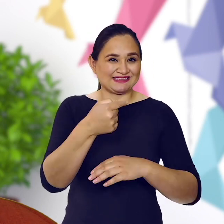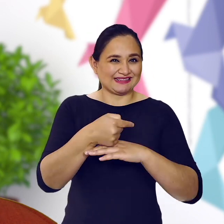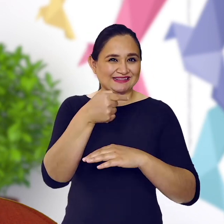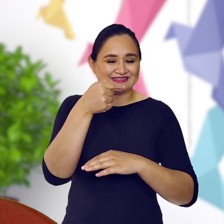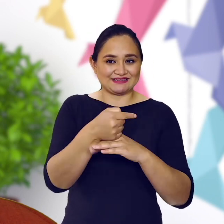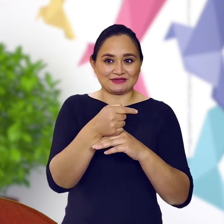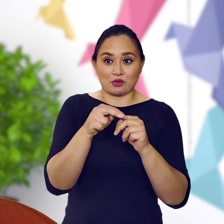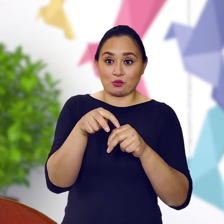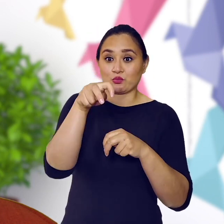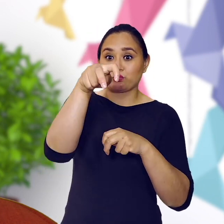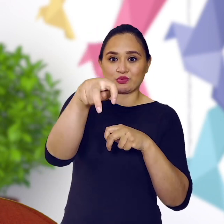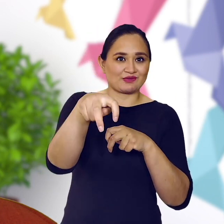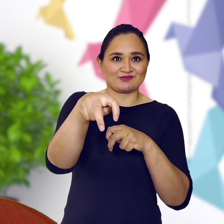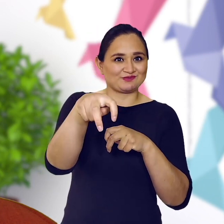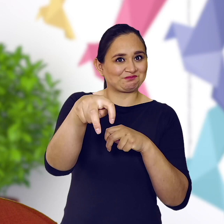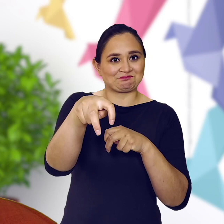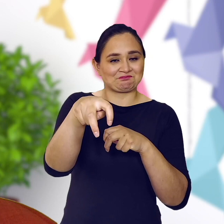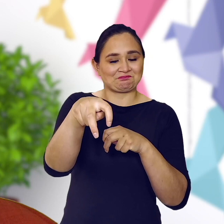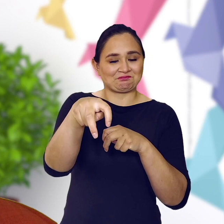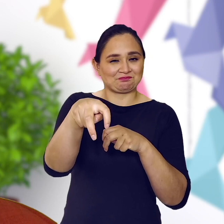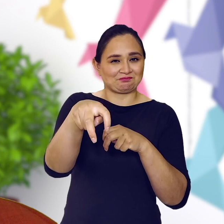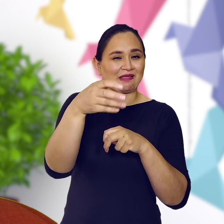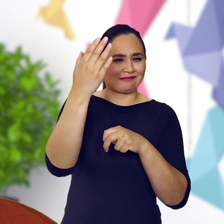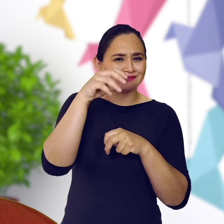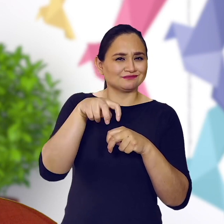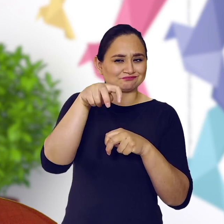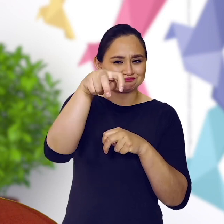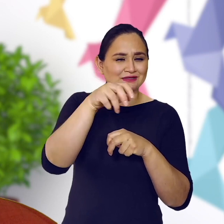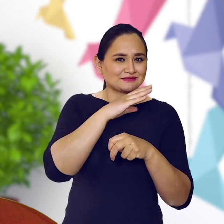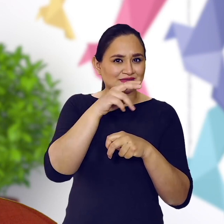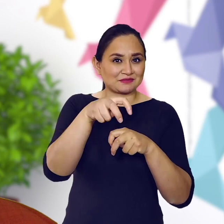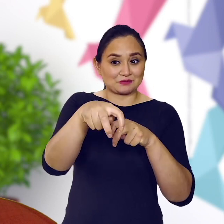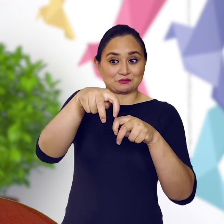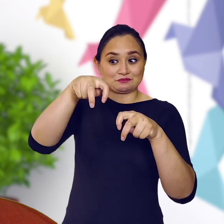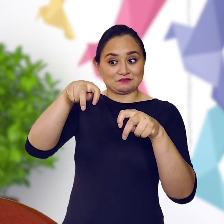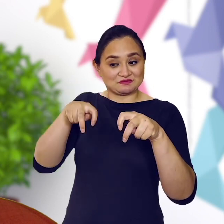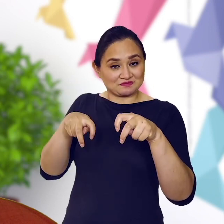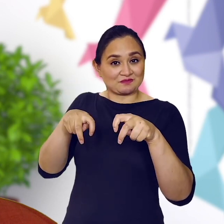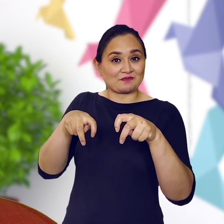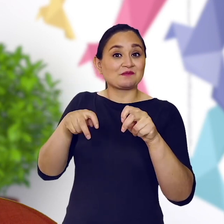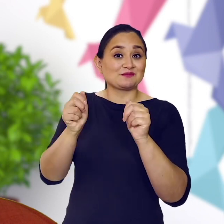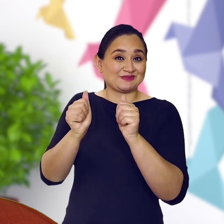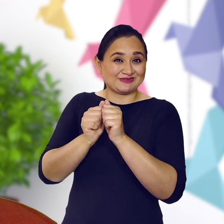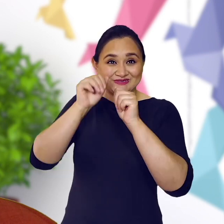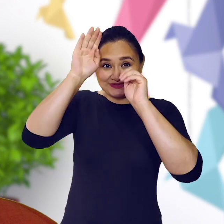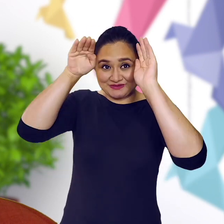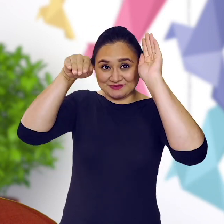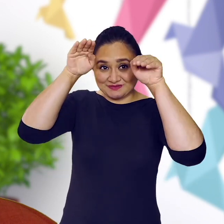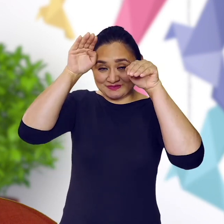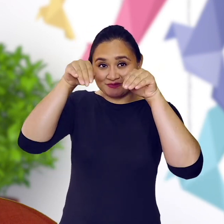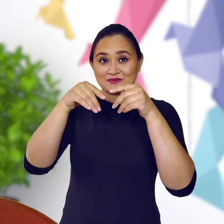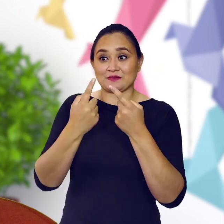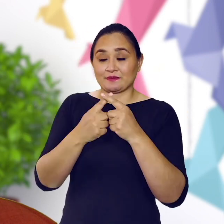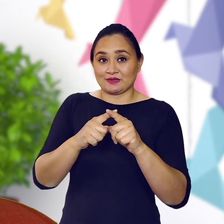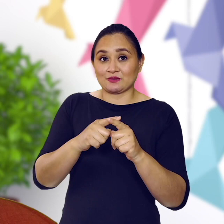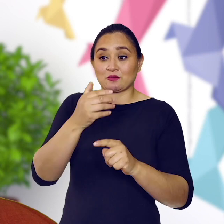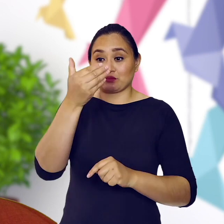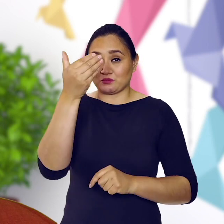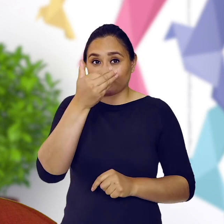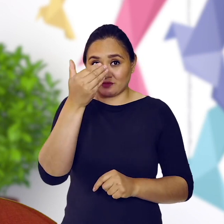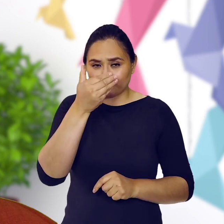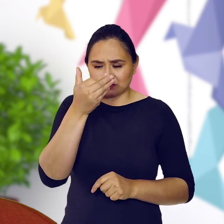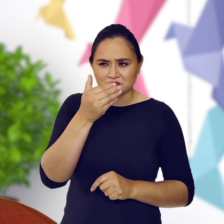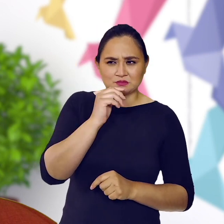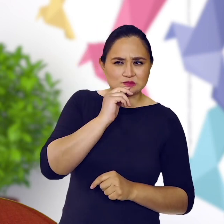día no se sentó al frente de la clase, como había hecho siempre, sino al final, junto a Bruno. Lo que no se imaginó fue que la